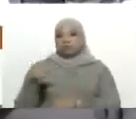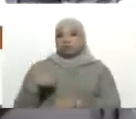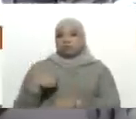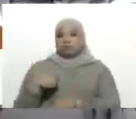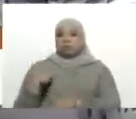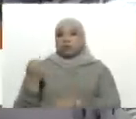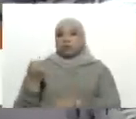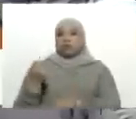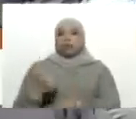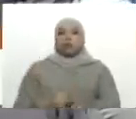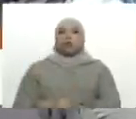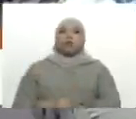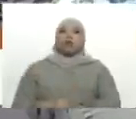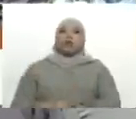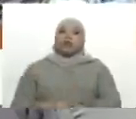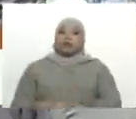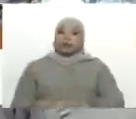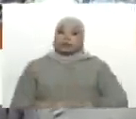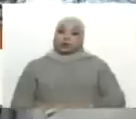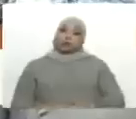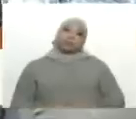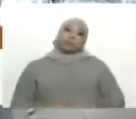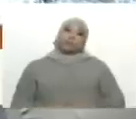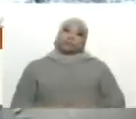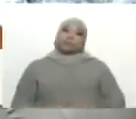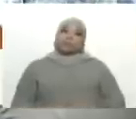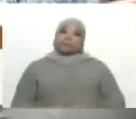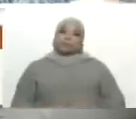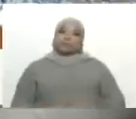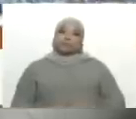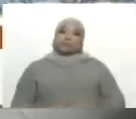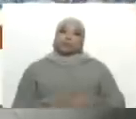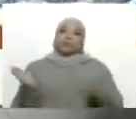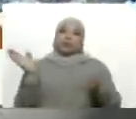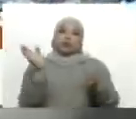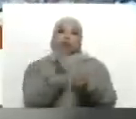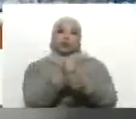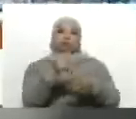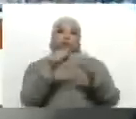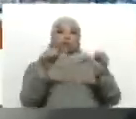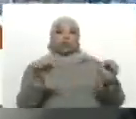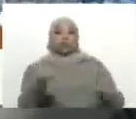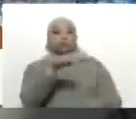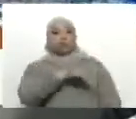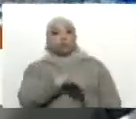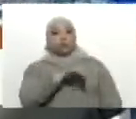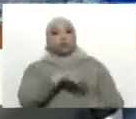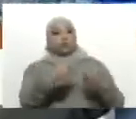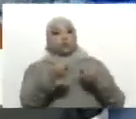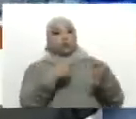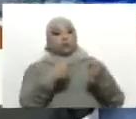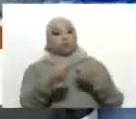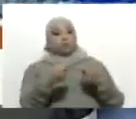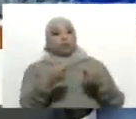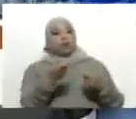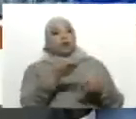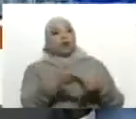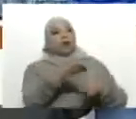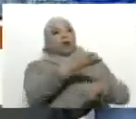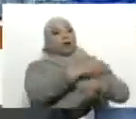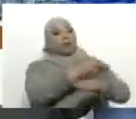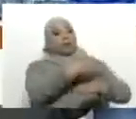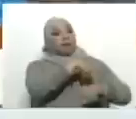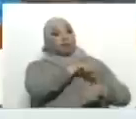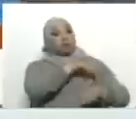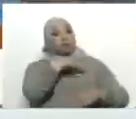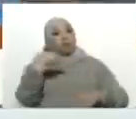moneda eso se encontró en sociedades especializadas monetizadas ante el descubrimiento de América existían en América en Chile en